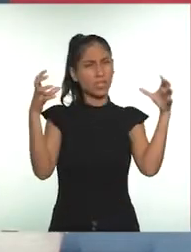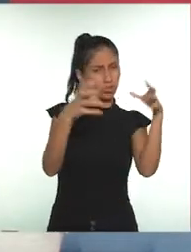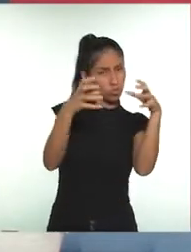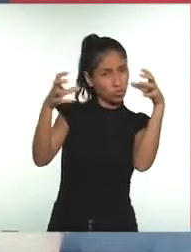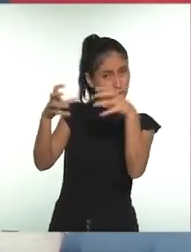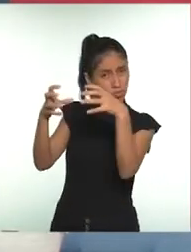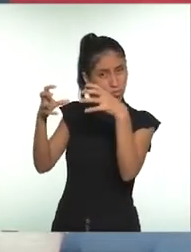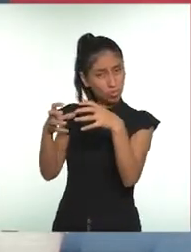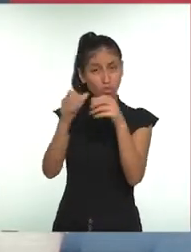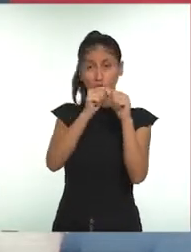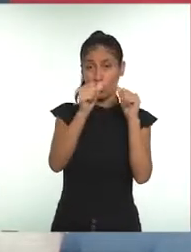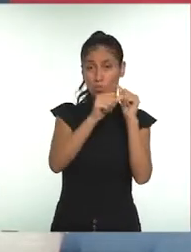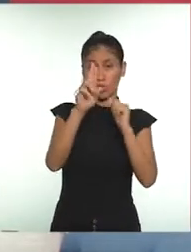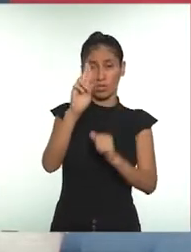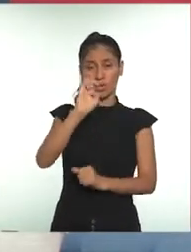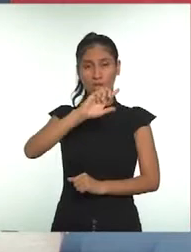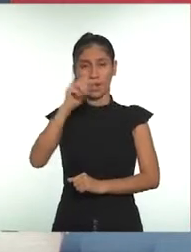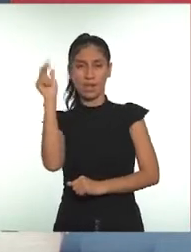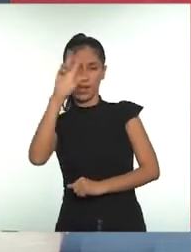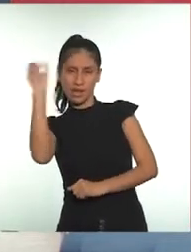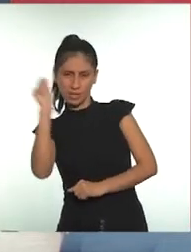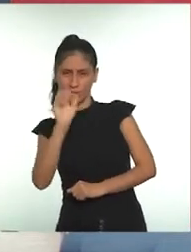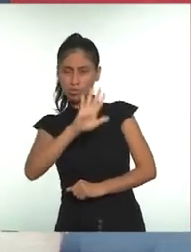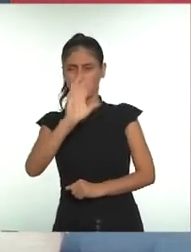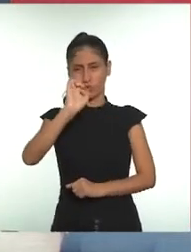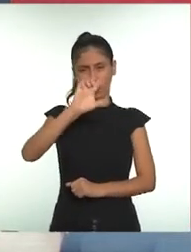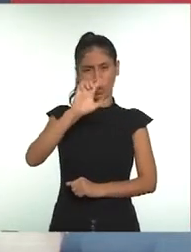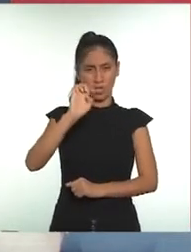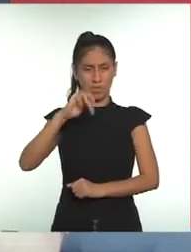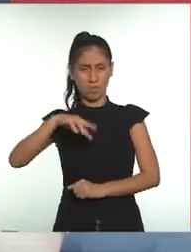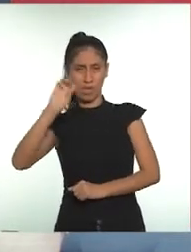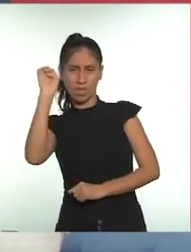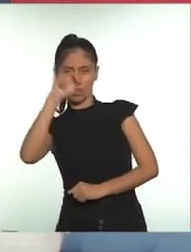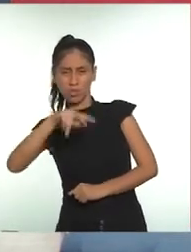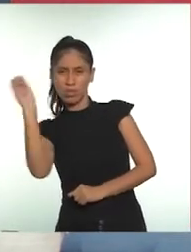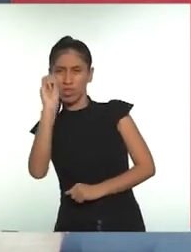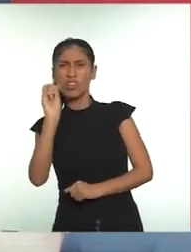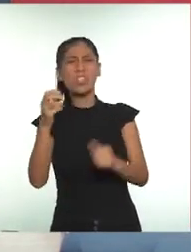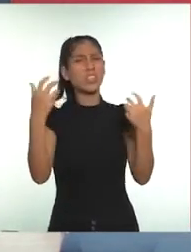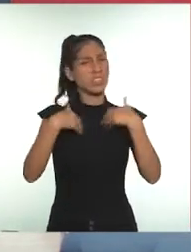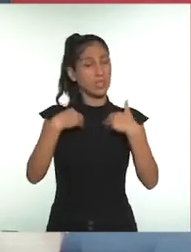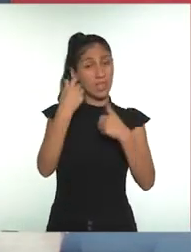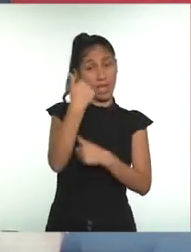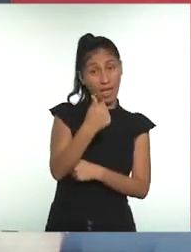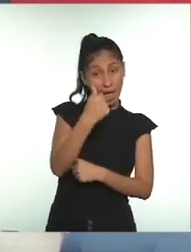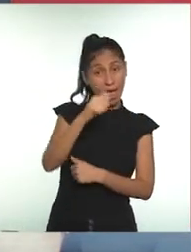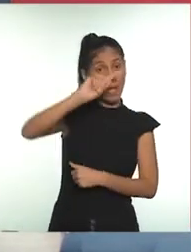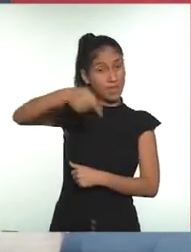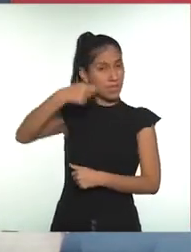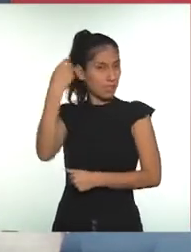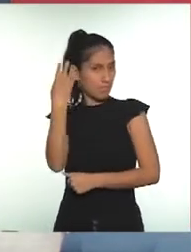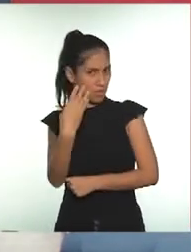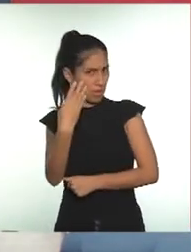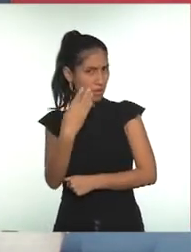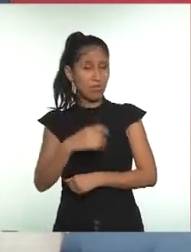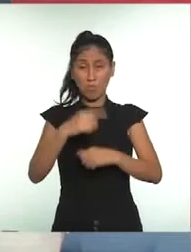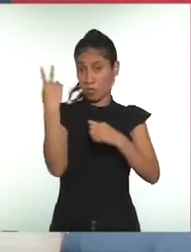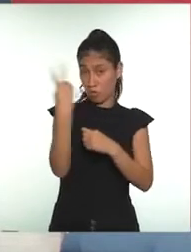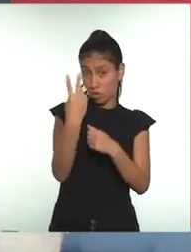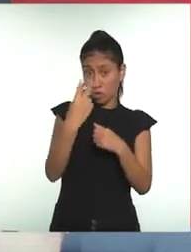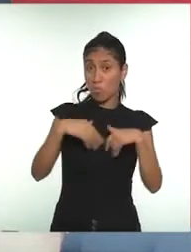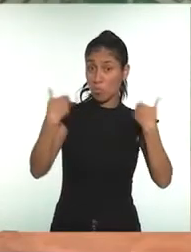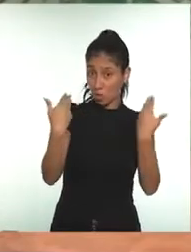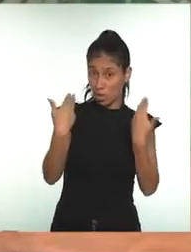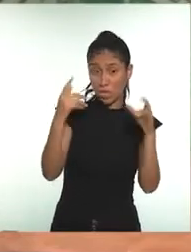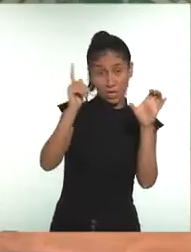subconjunto de los números reales, cuyos elementos están comprendidos entre dos extremos, A y B. A y B pueden o no pertenecer al